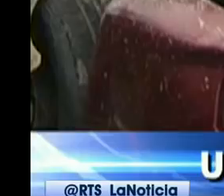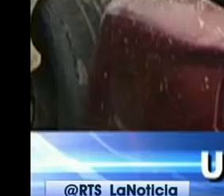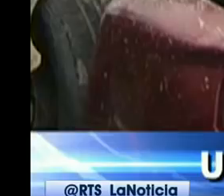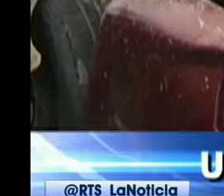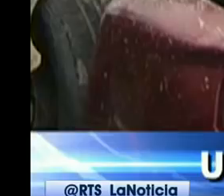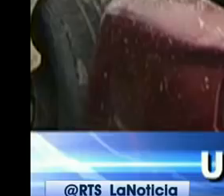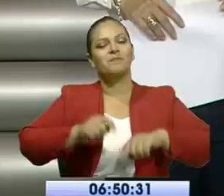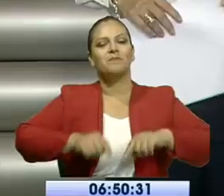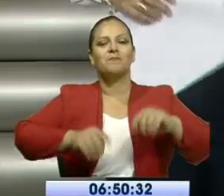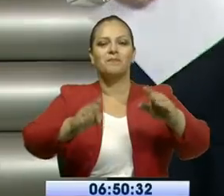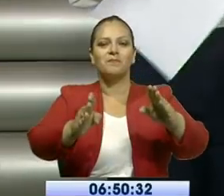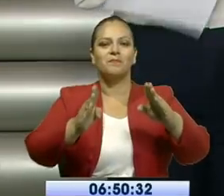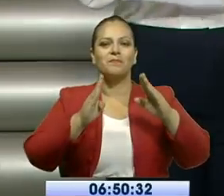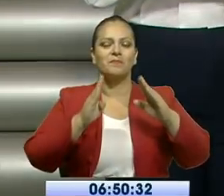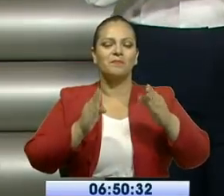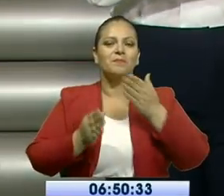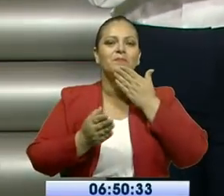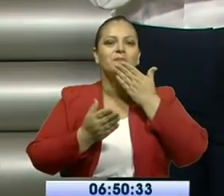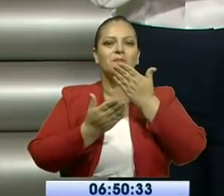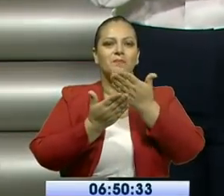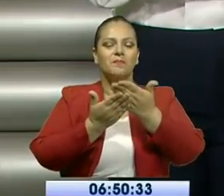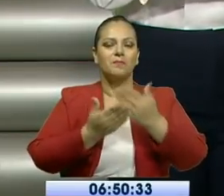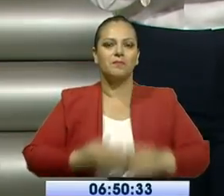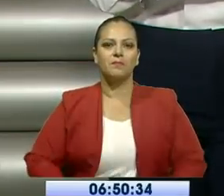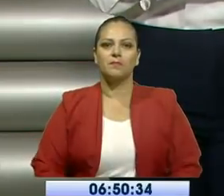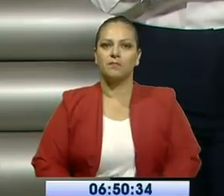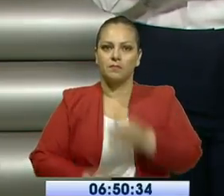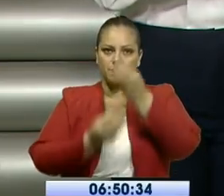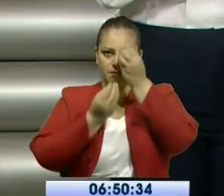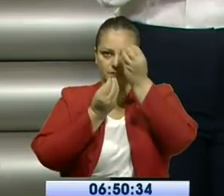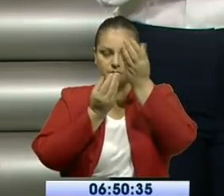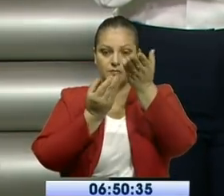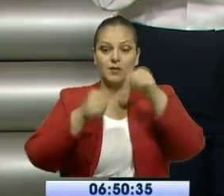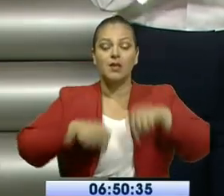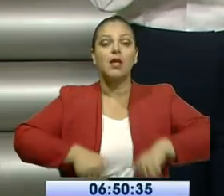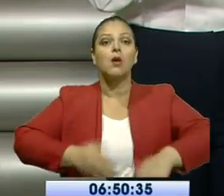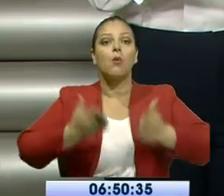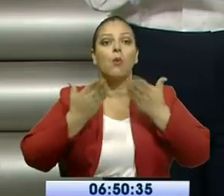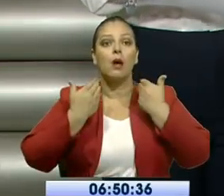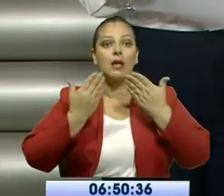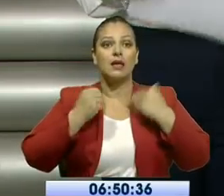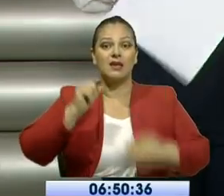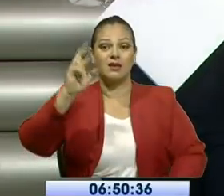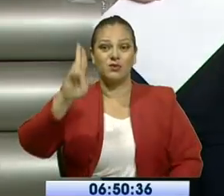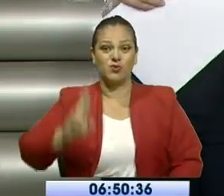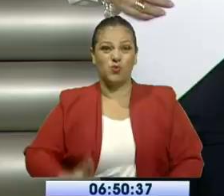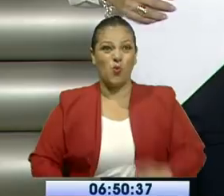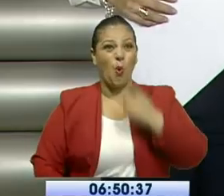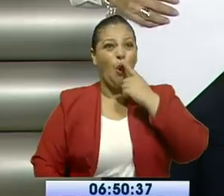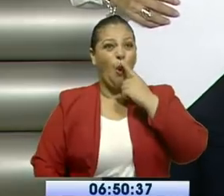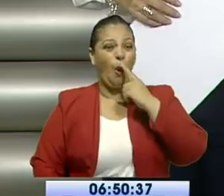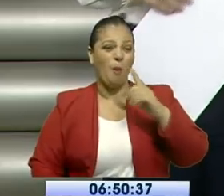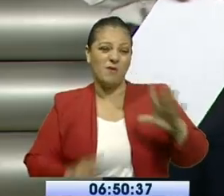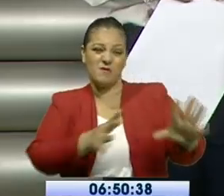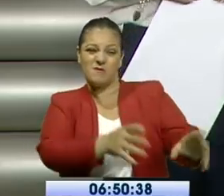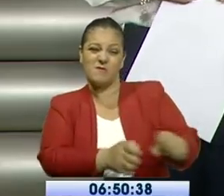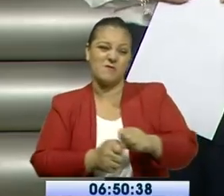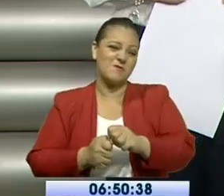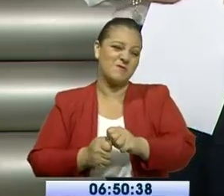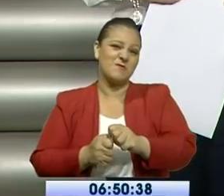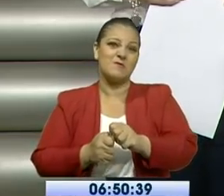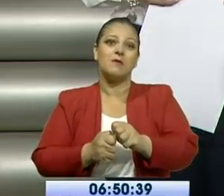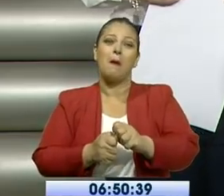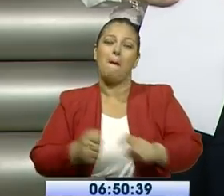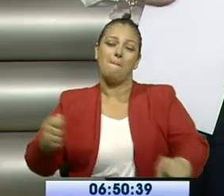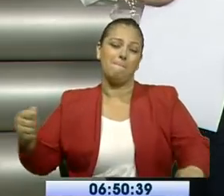Gracias por continuar en nuestra sintonía. Quiero contarles que un hombre fue brutalmente asesinado esta madrugada en el sur